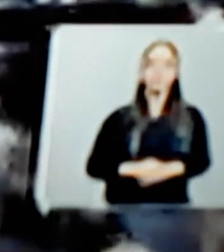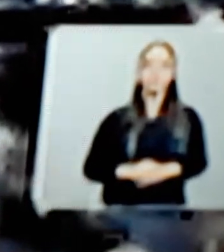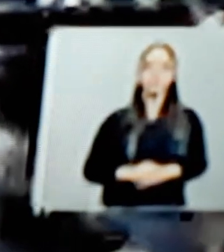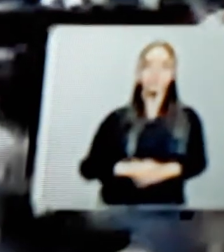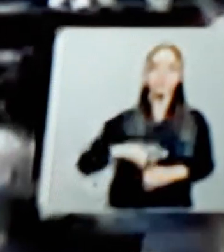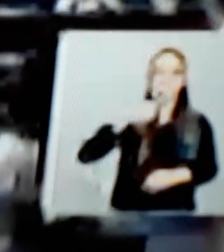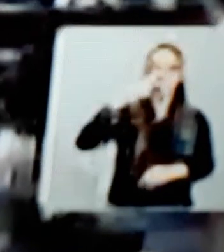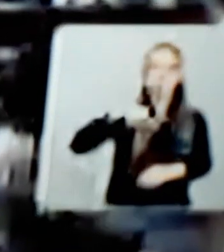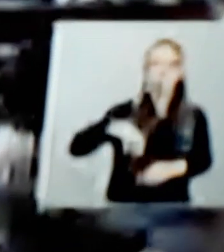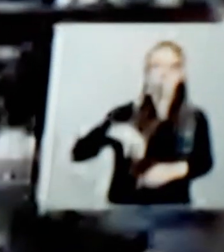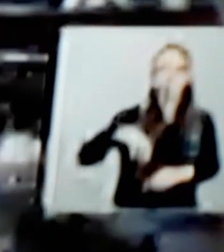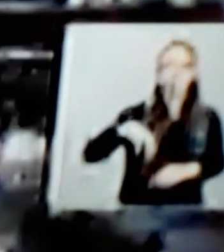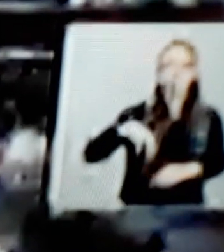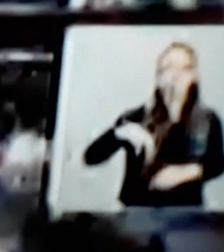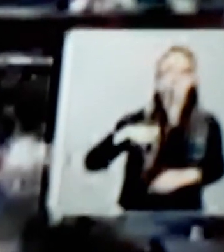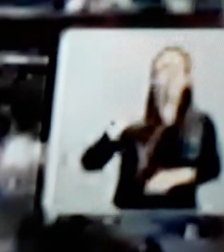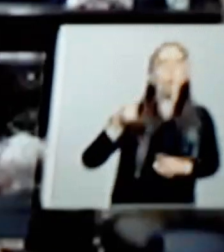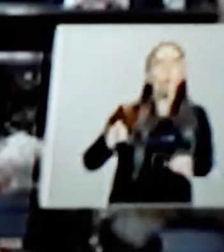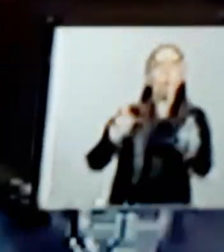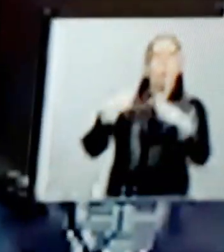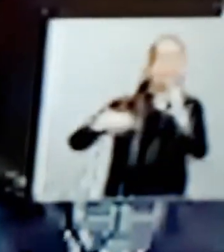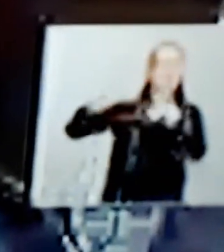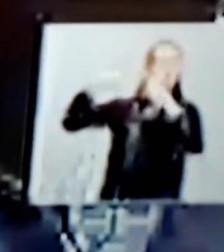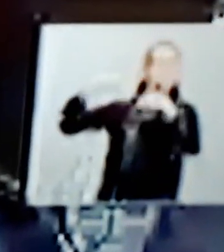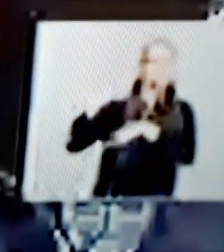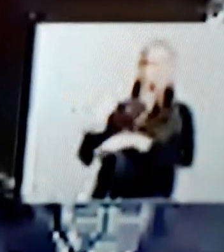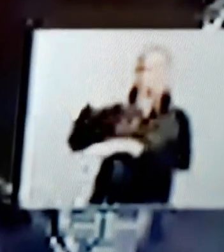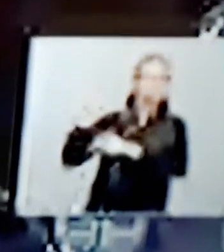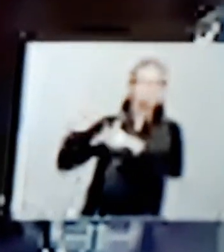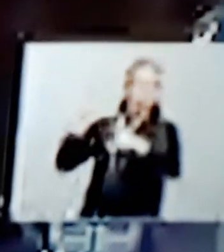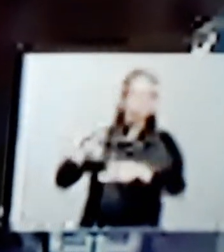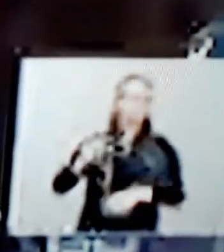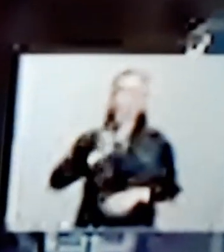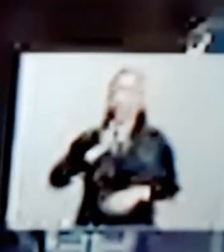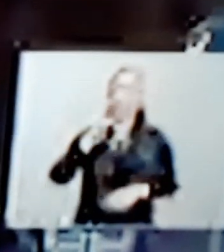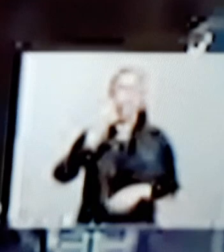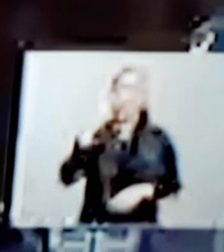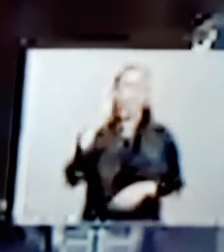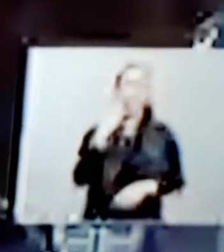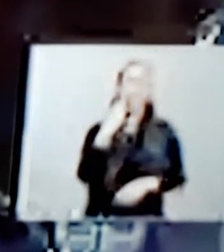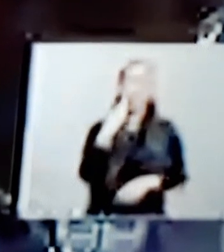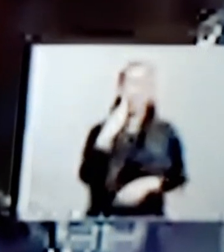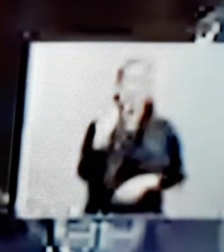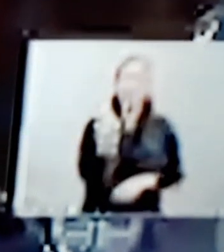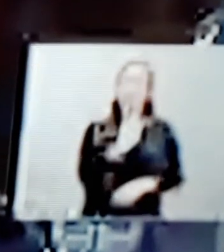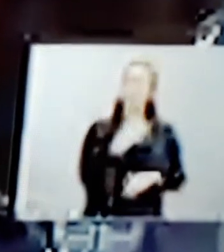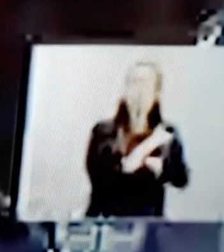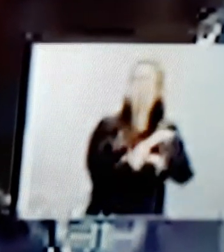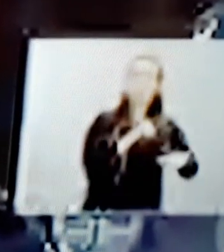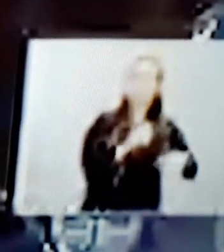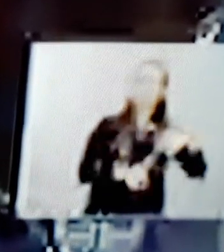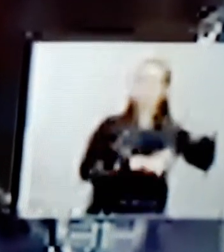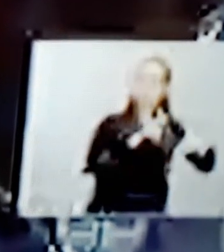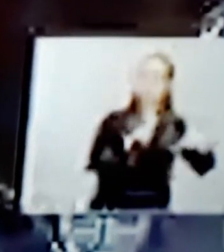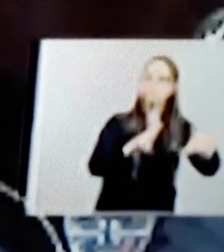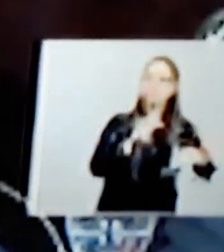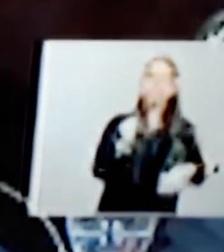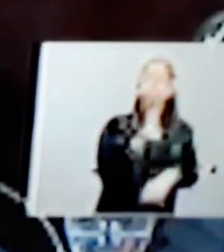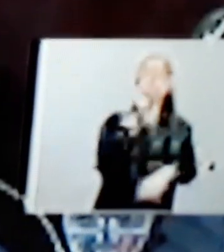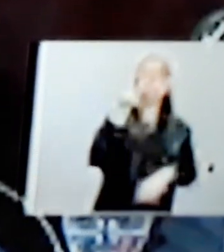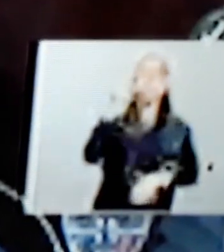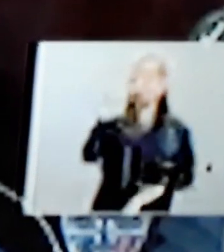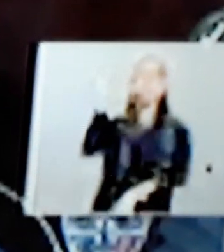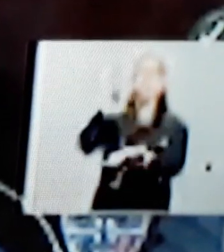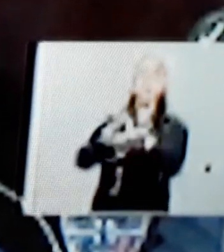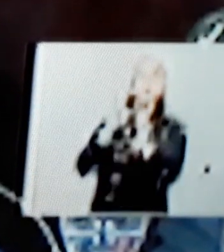Y último, déjenme volver al principio. En 2019, decíamos en campaña que lo importante no es llegar,